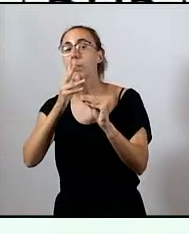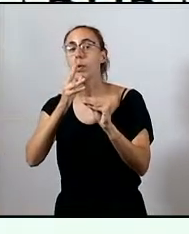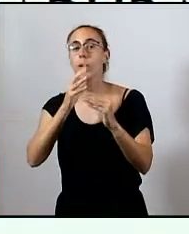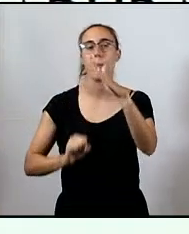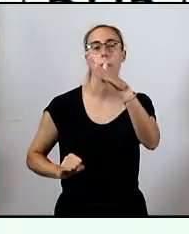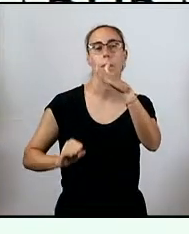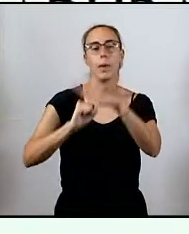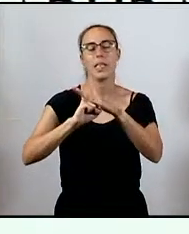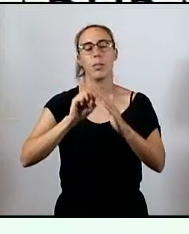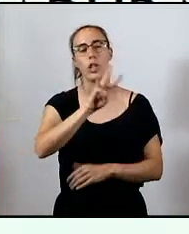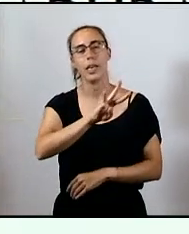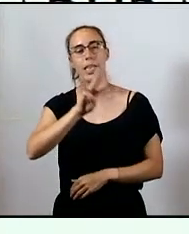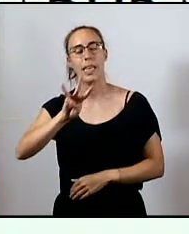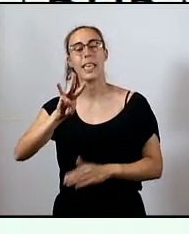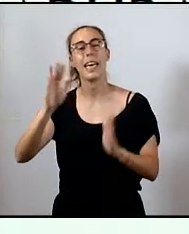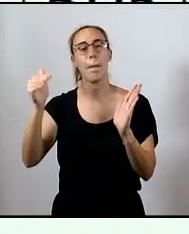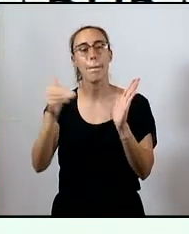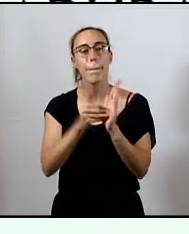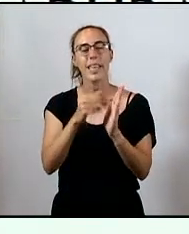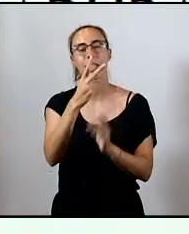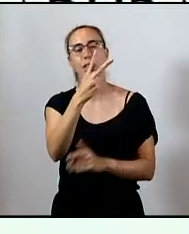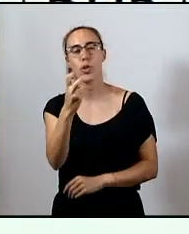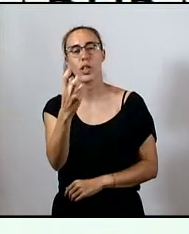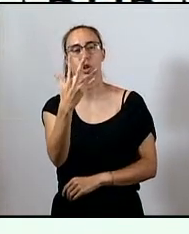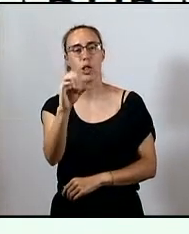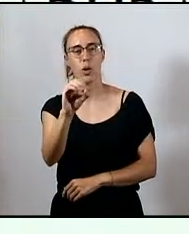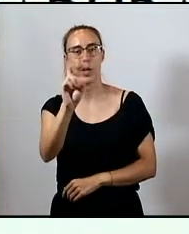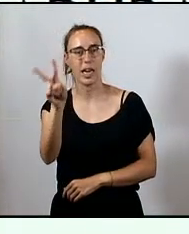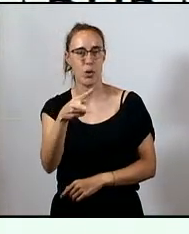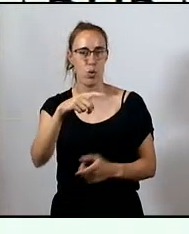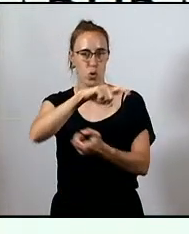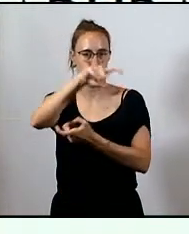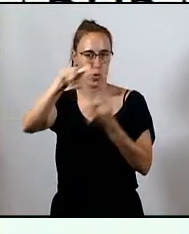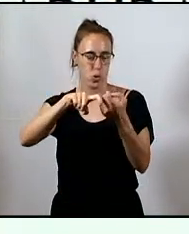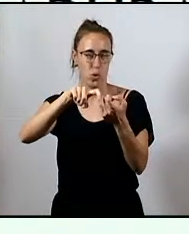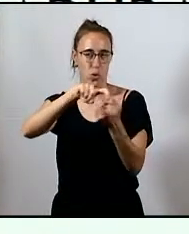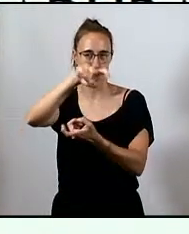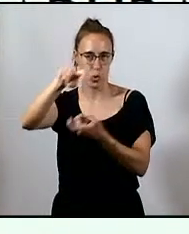de 33.250 euros anuales por cada uno.